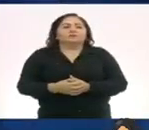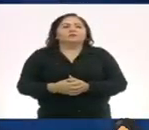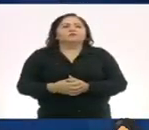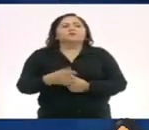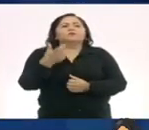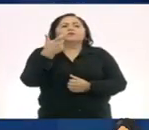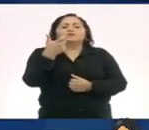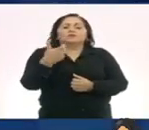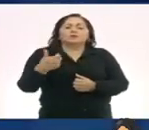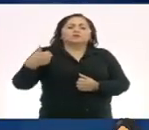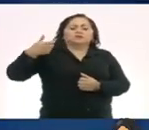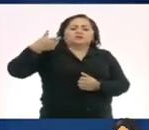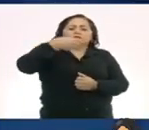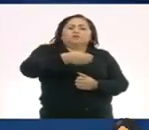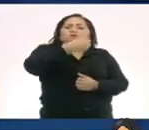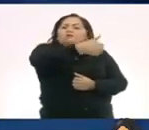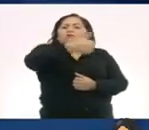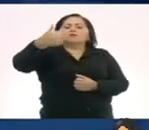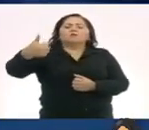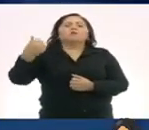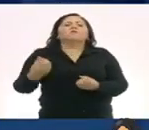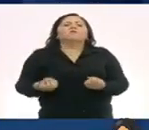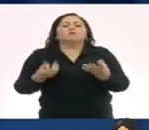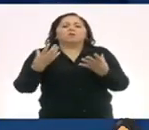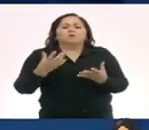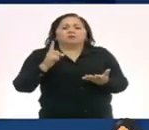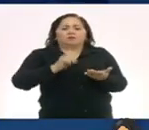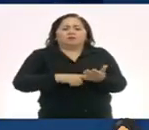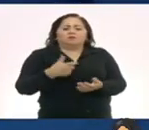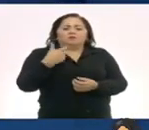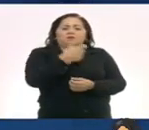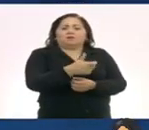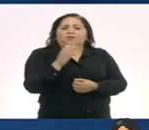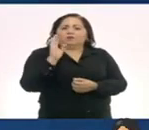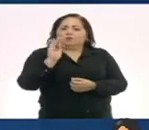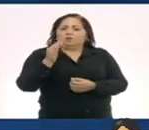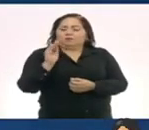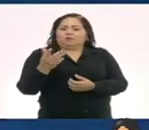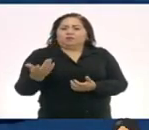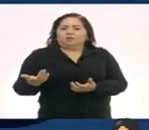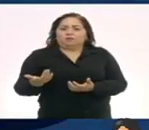¿Cuánto dinero puso cada uno? Si pagamos 90 pesos.